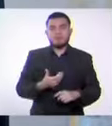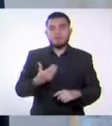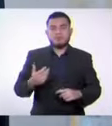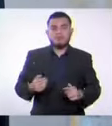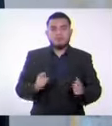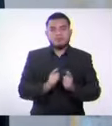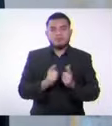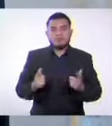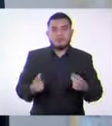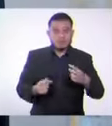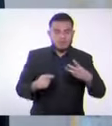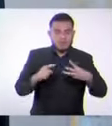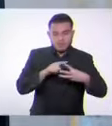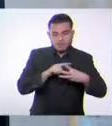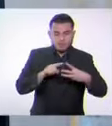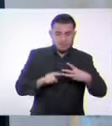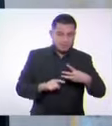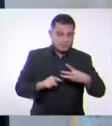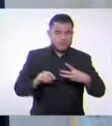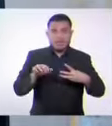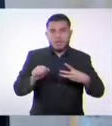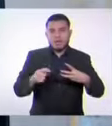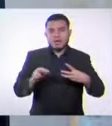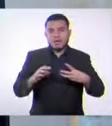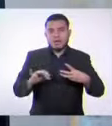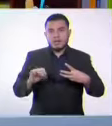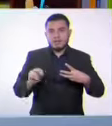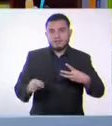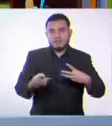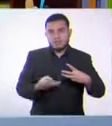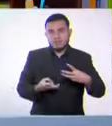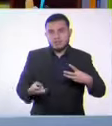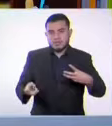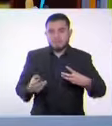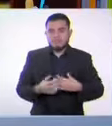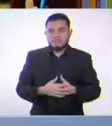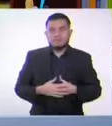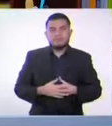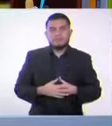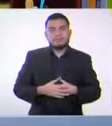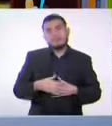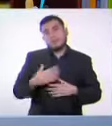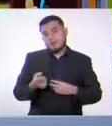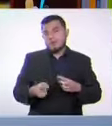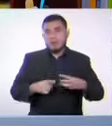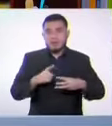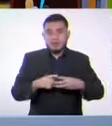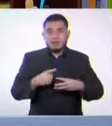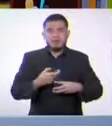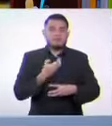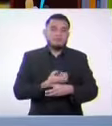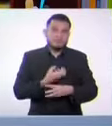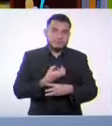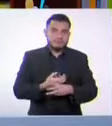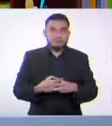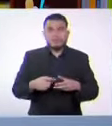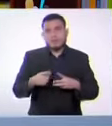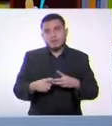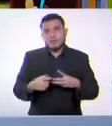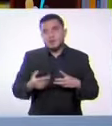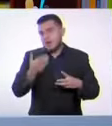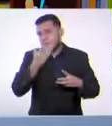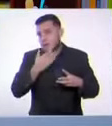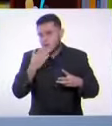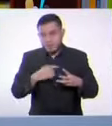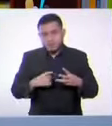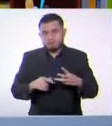en los 3 estados de agregación de la materia. Es decir, que ella puede ser sólida, líquida